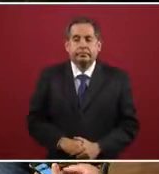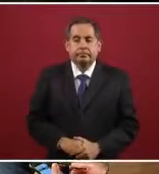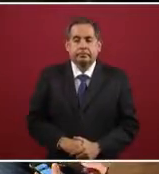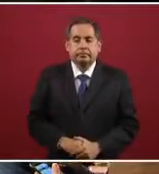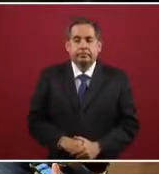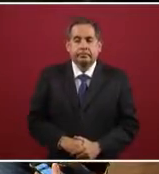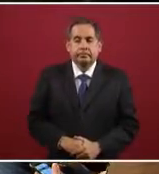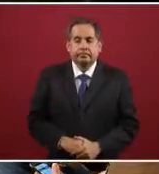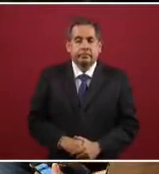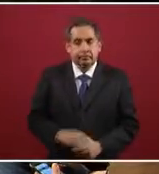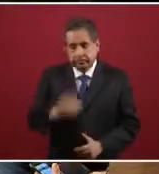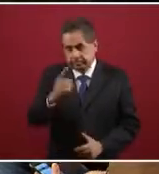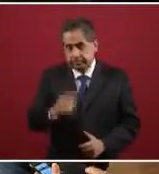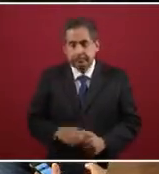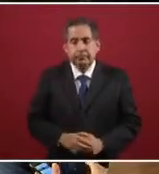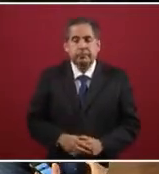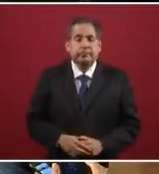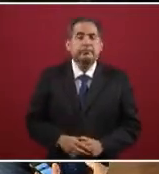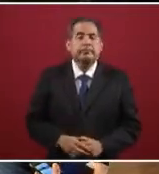Allá atrás.